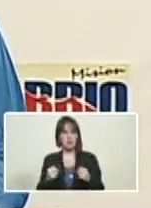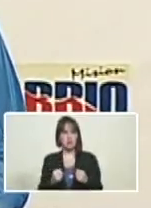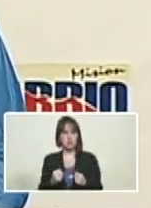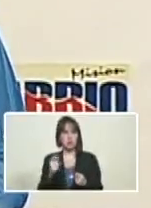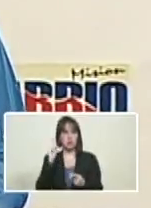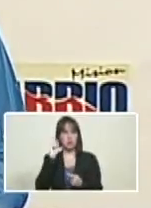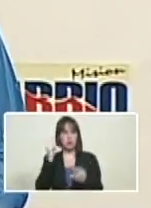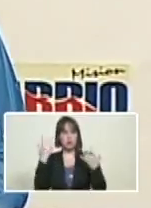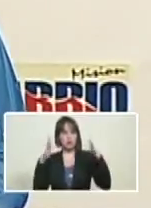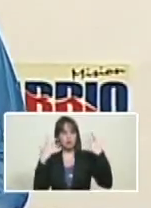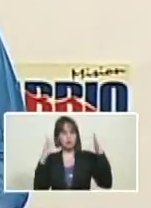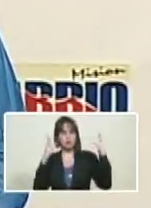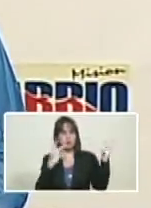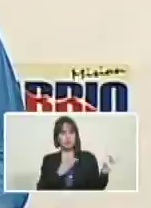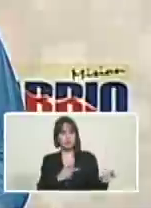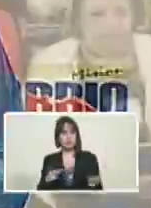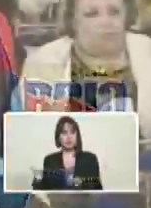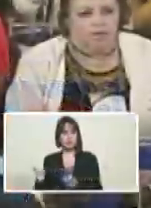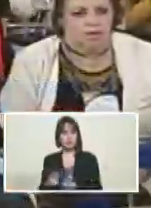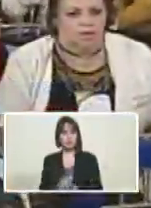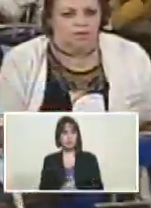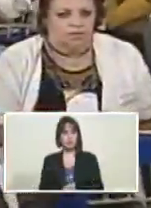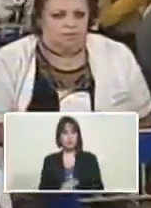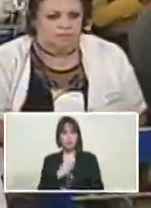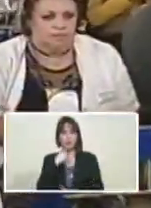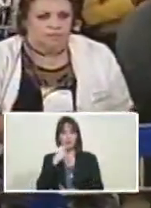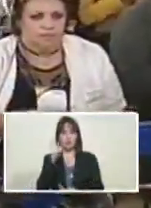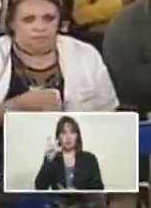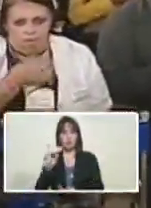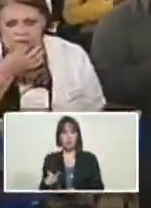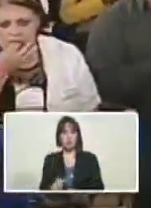recibirla con un aplauso, por favor, vocera.